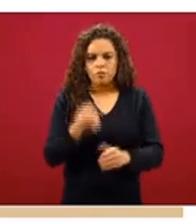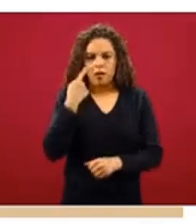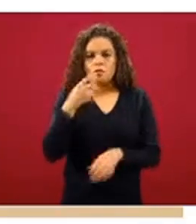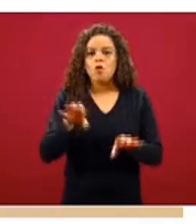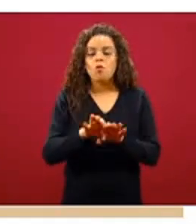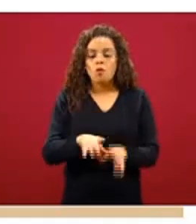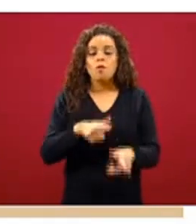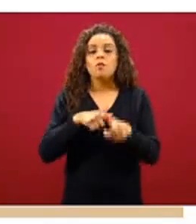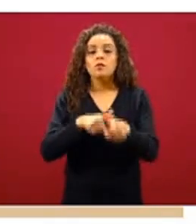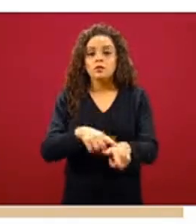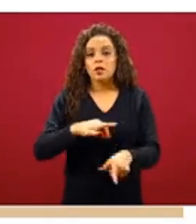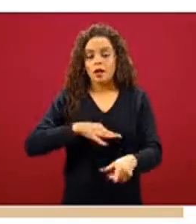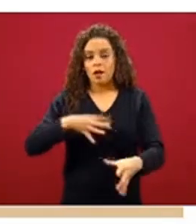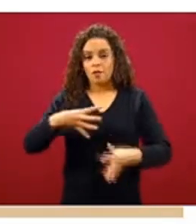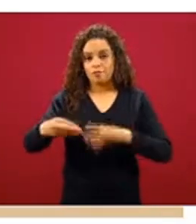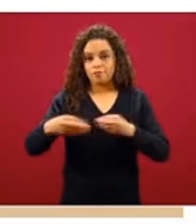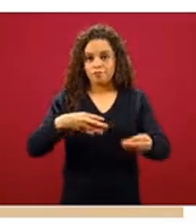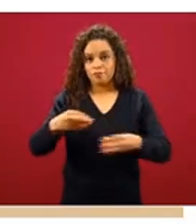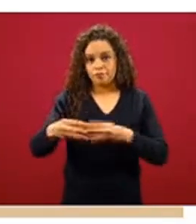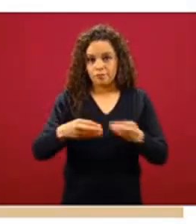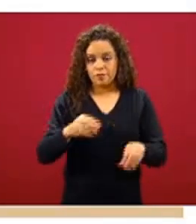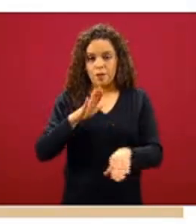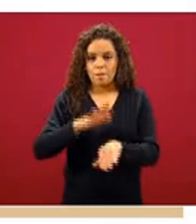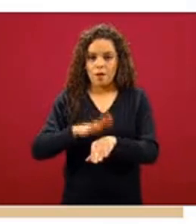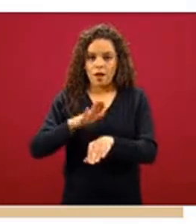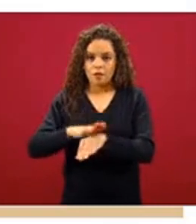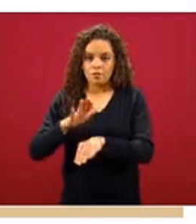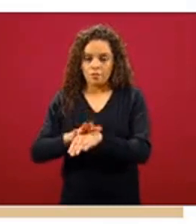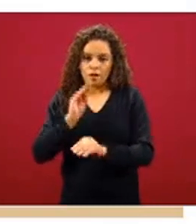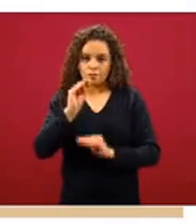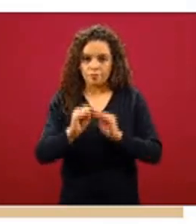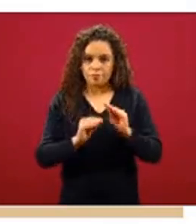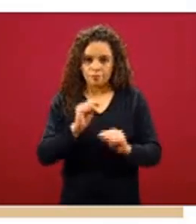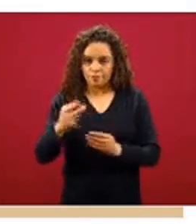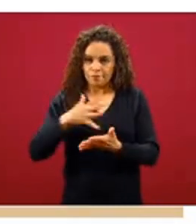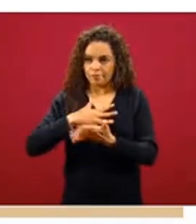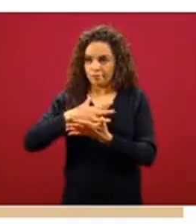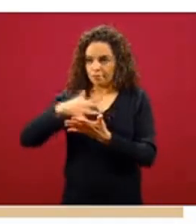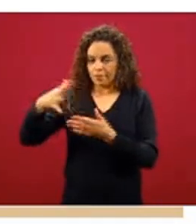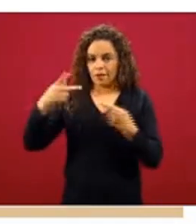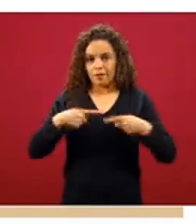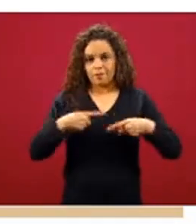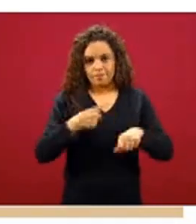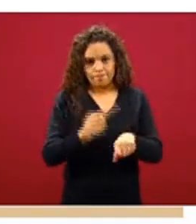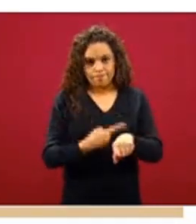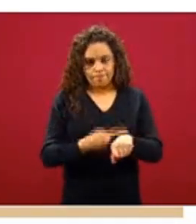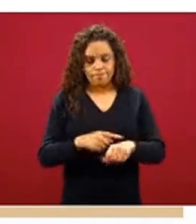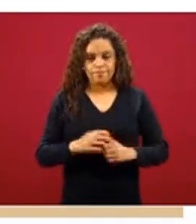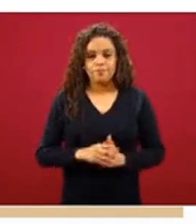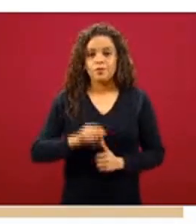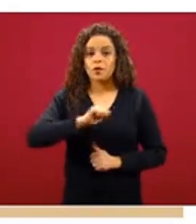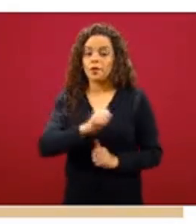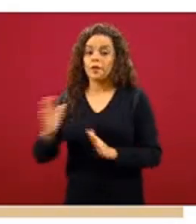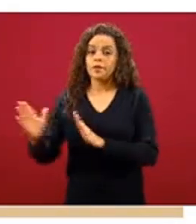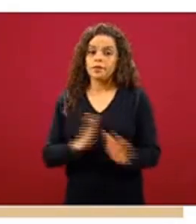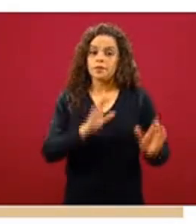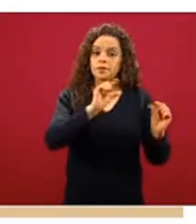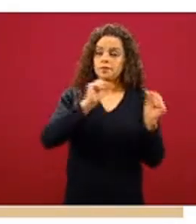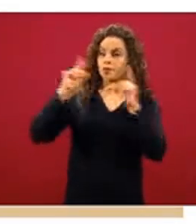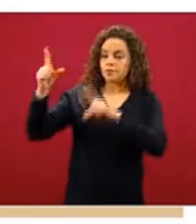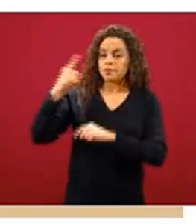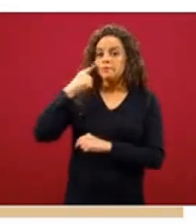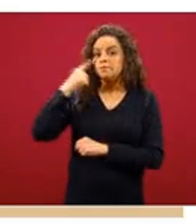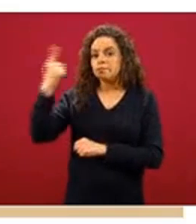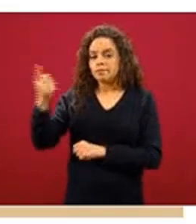continúa incorporando y agregando casos a este modelo. Veamos la siguiente diapositiva, es la